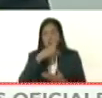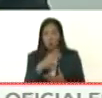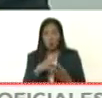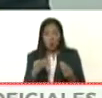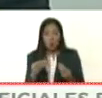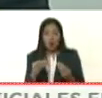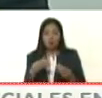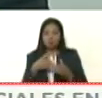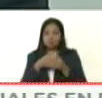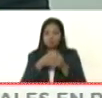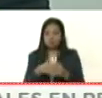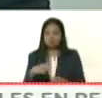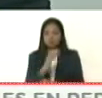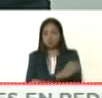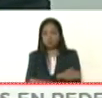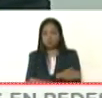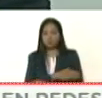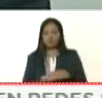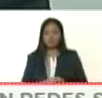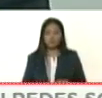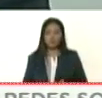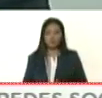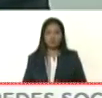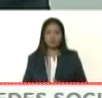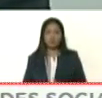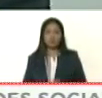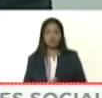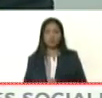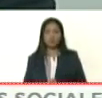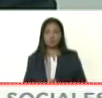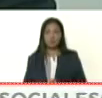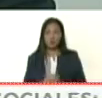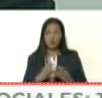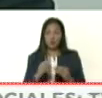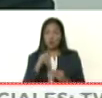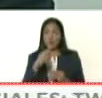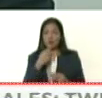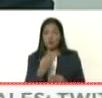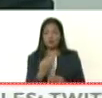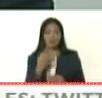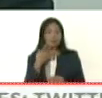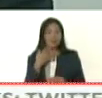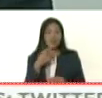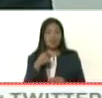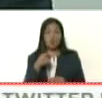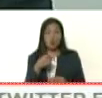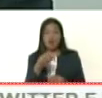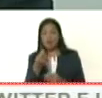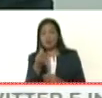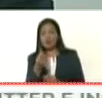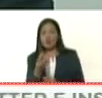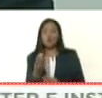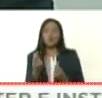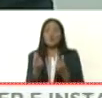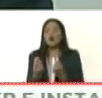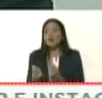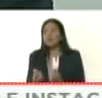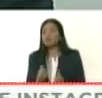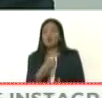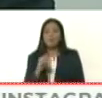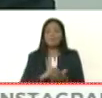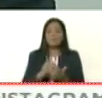la dirigencia del extremismo de la derecha venezolana. Por eso cada vez que le dicen, mira que hay una plata, ¿cuánto? ¿Cuánto me